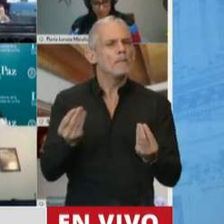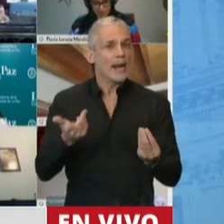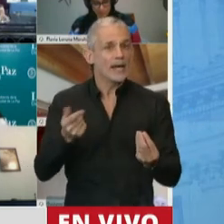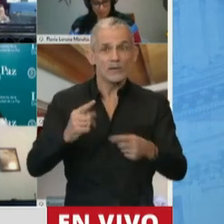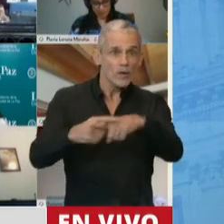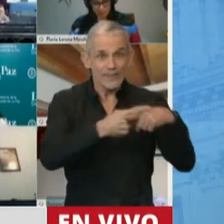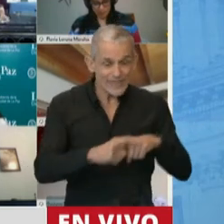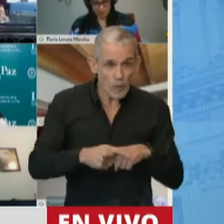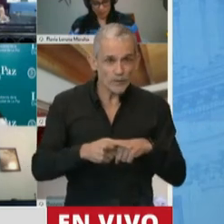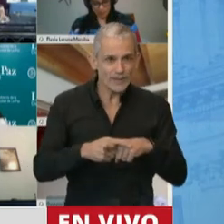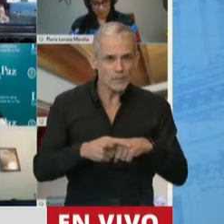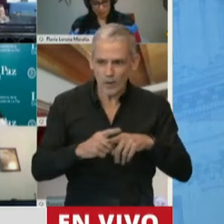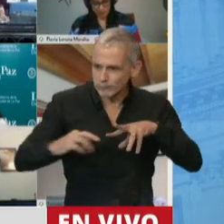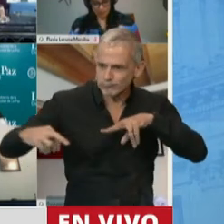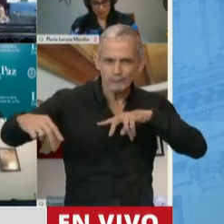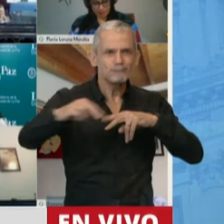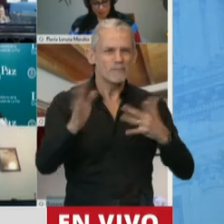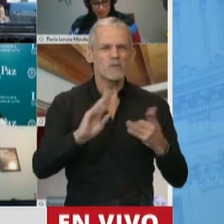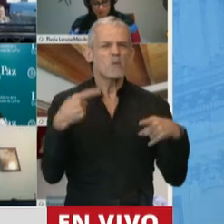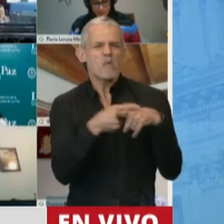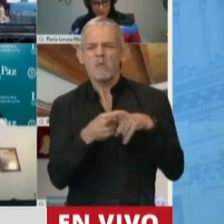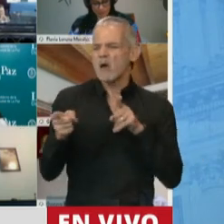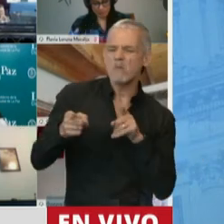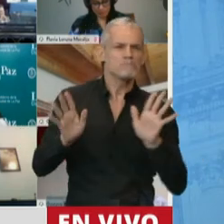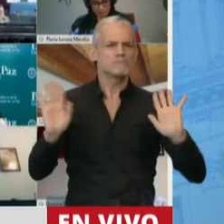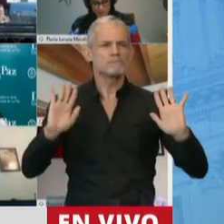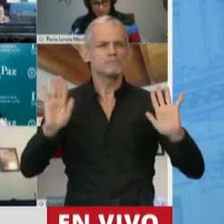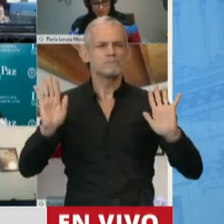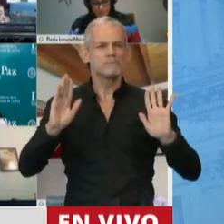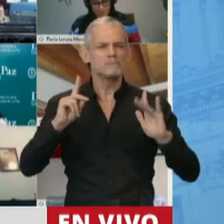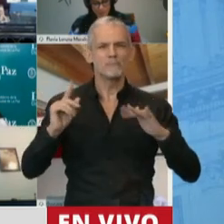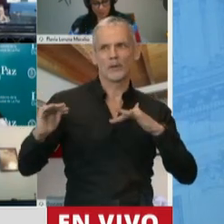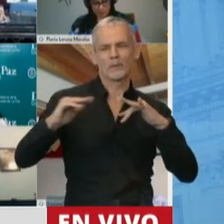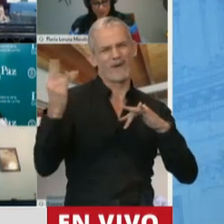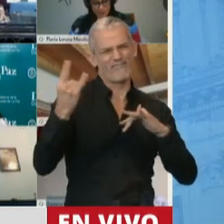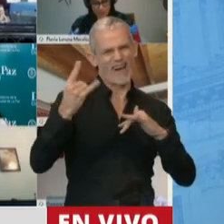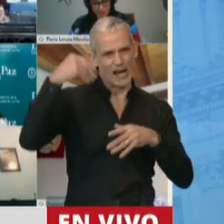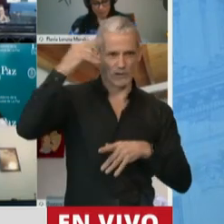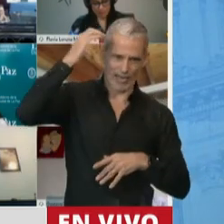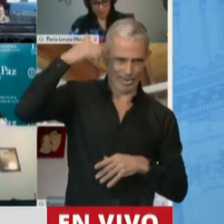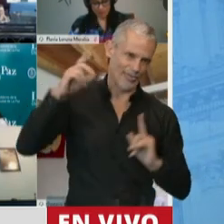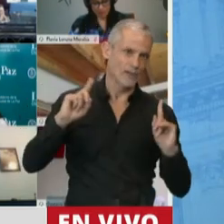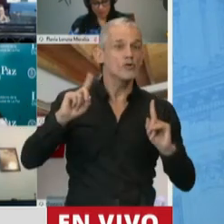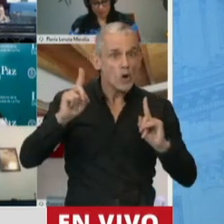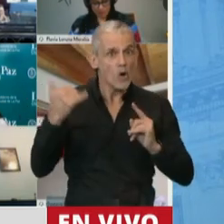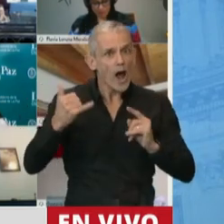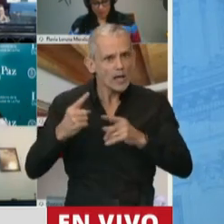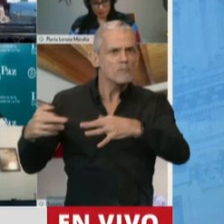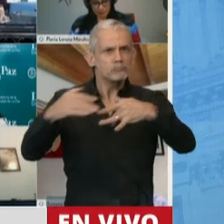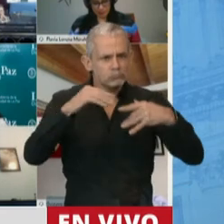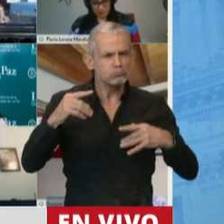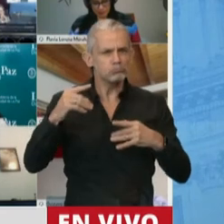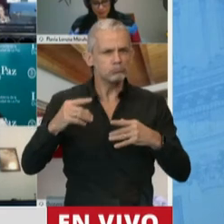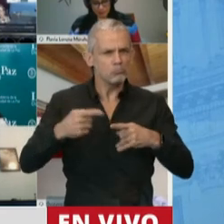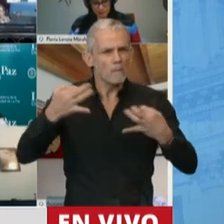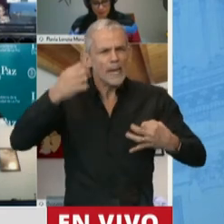discutir en un clima no de falsa armonía, en un clima donde hubo debate,